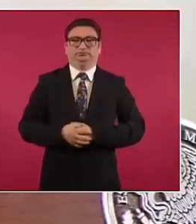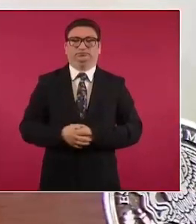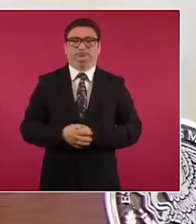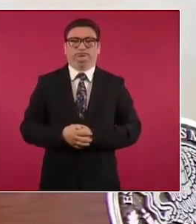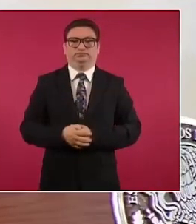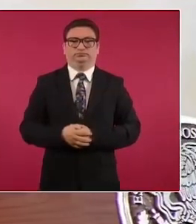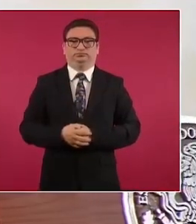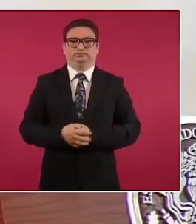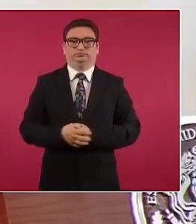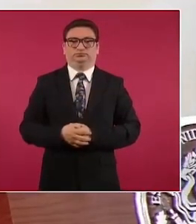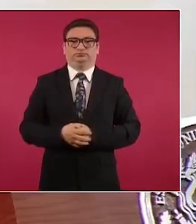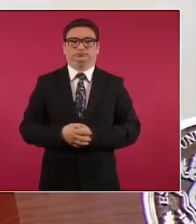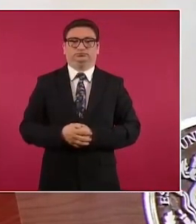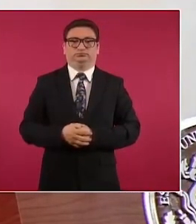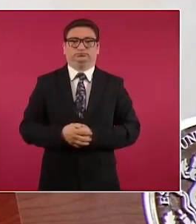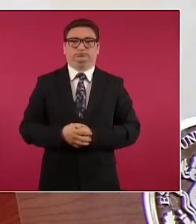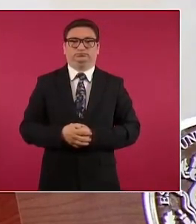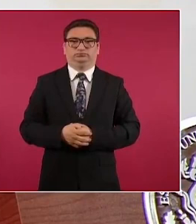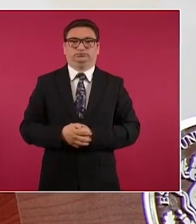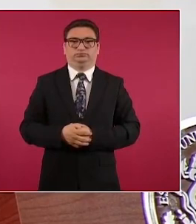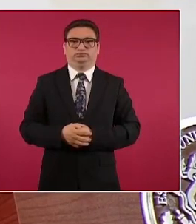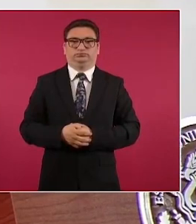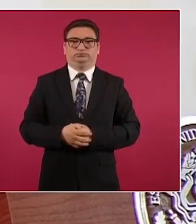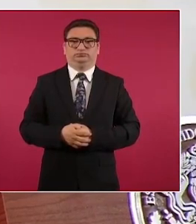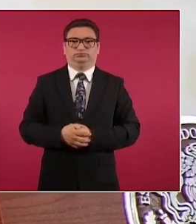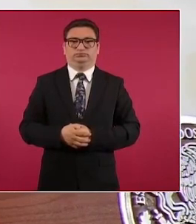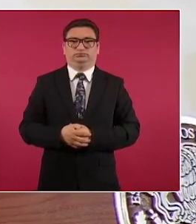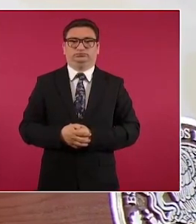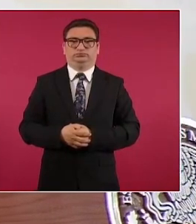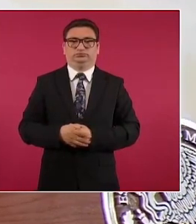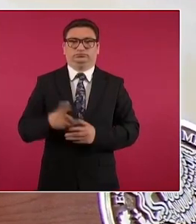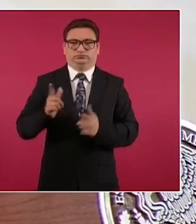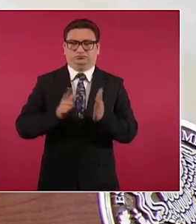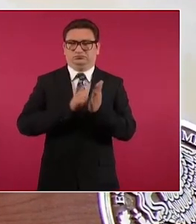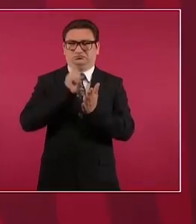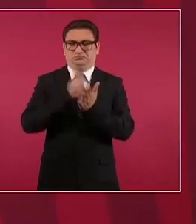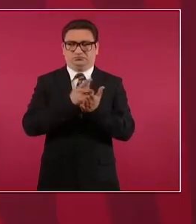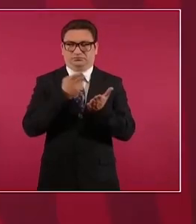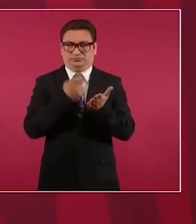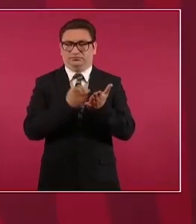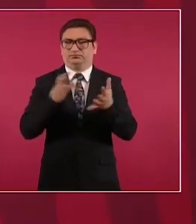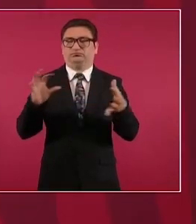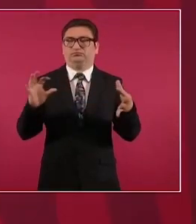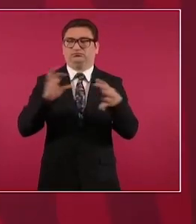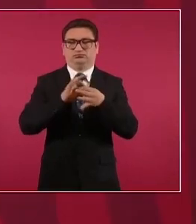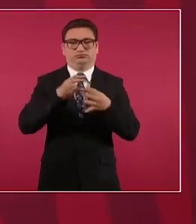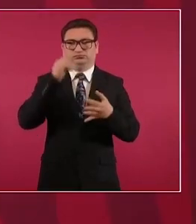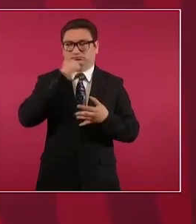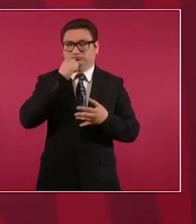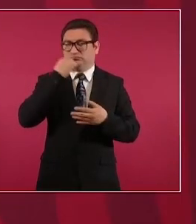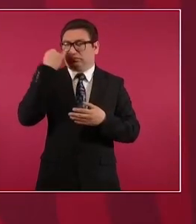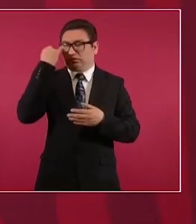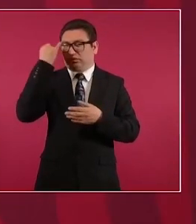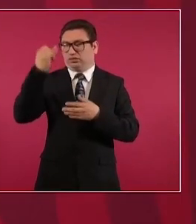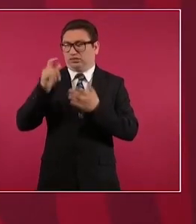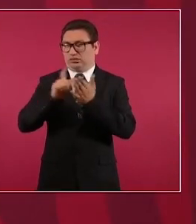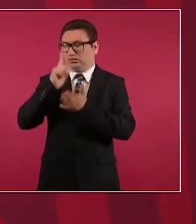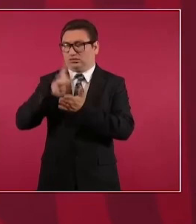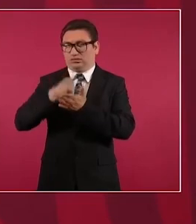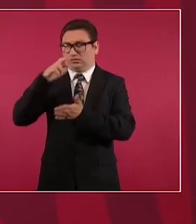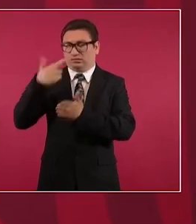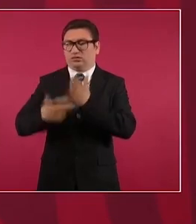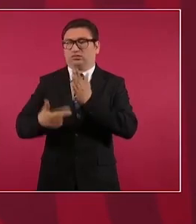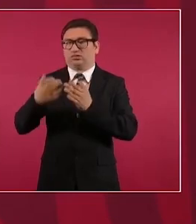sea de conformidad con la ley, que no se fabriquen delitos,